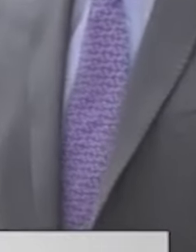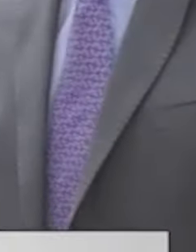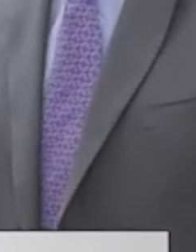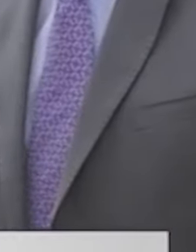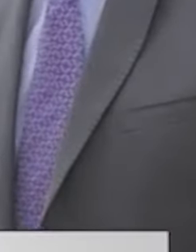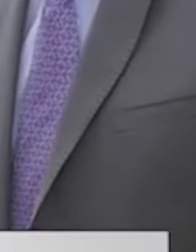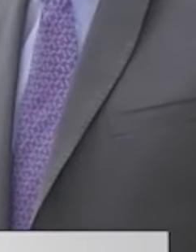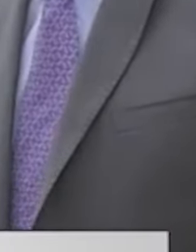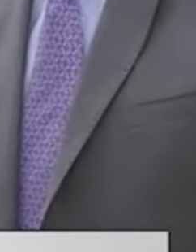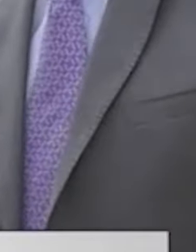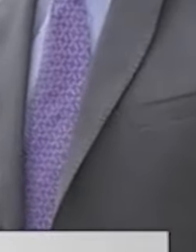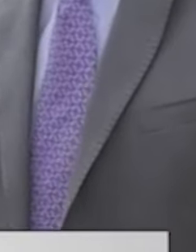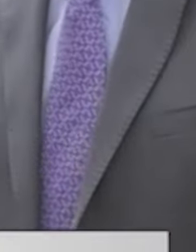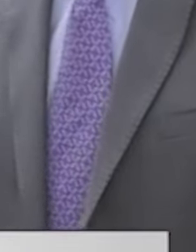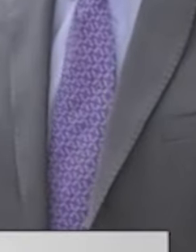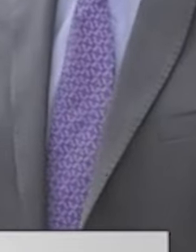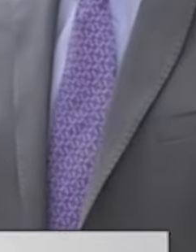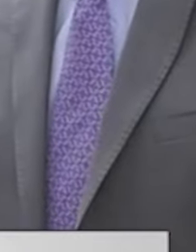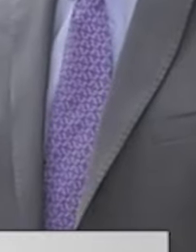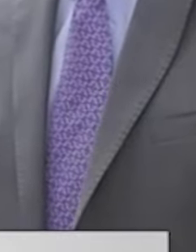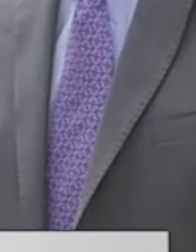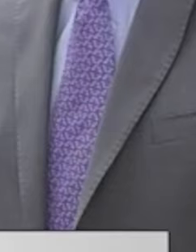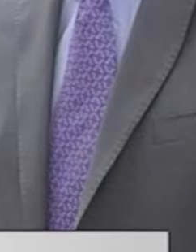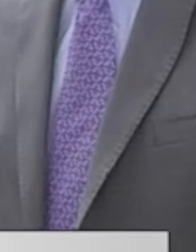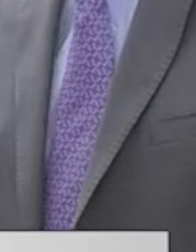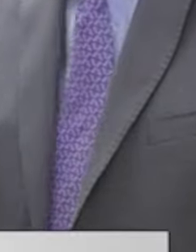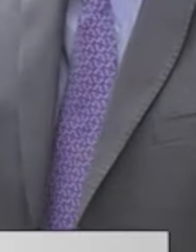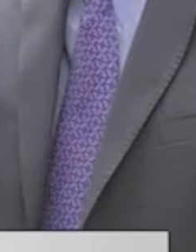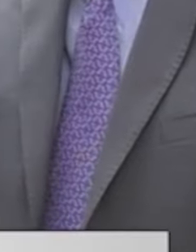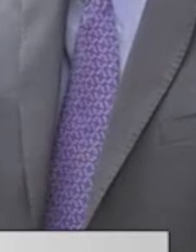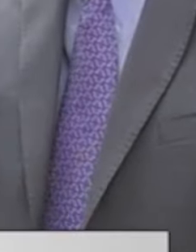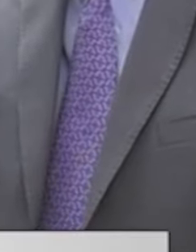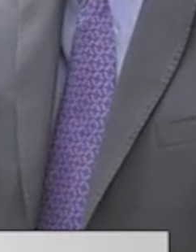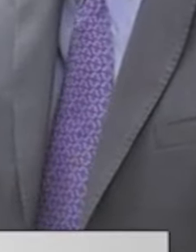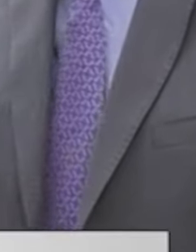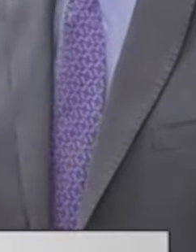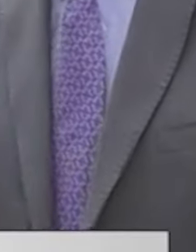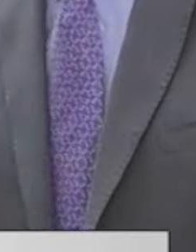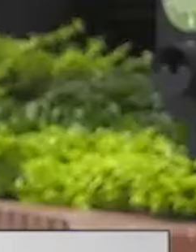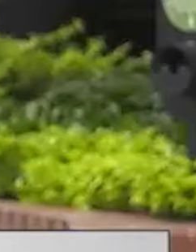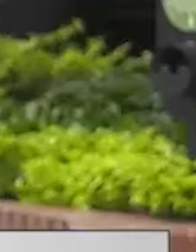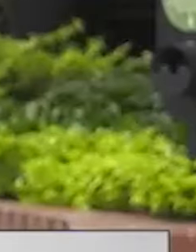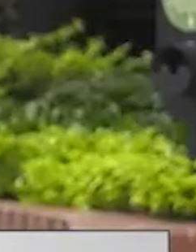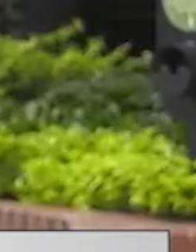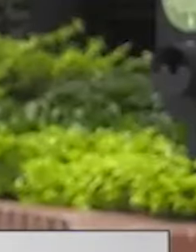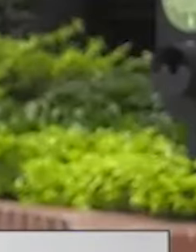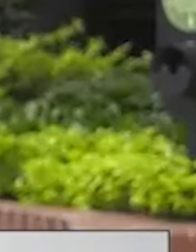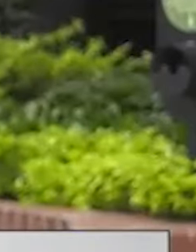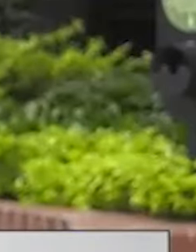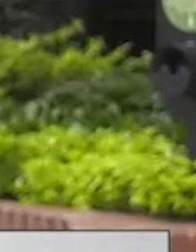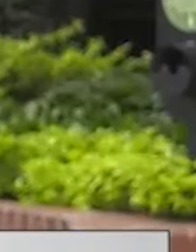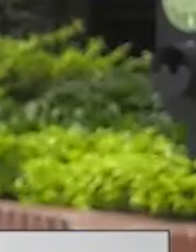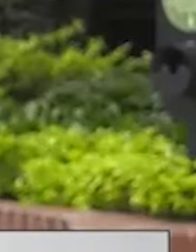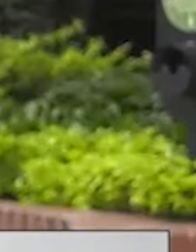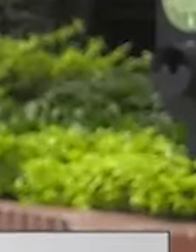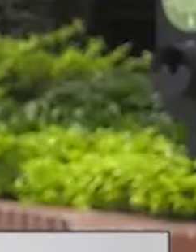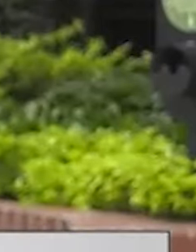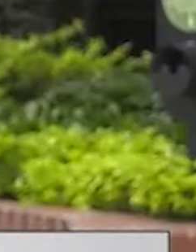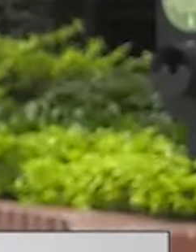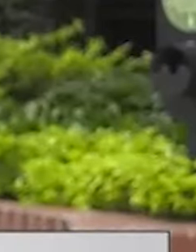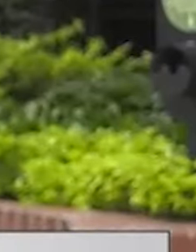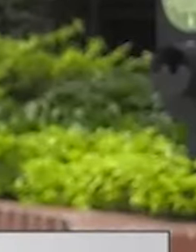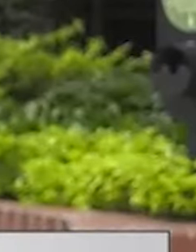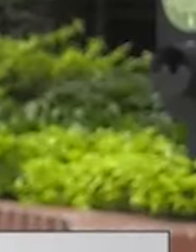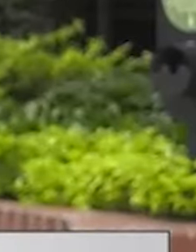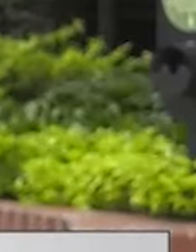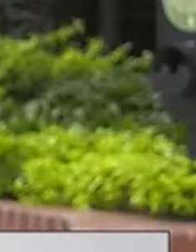del déficit fiscal al cierre del año de 4,3 a 5,3%. Falta un ajuste de 10 billones de